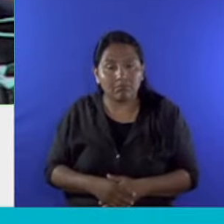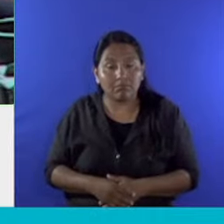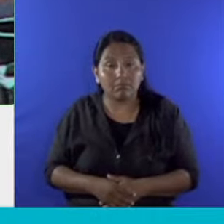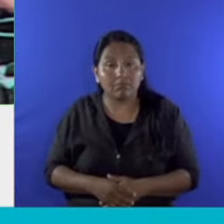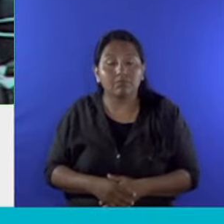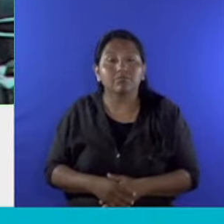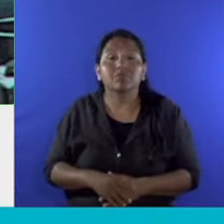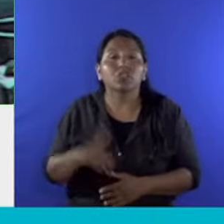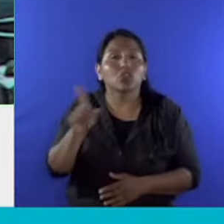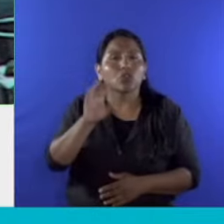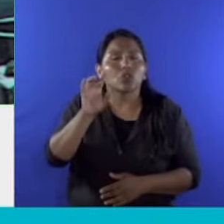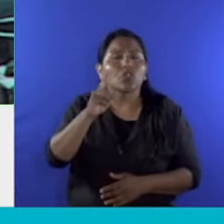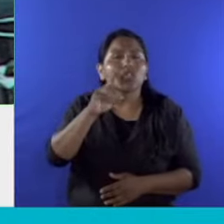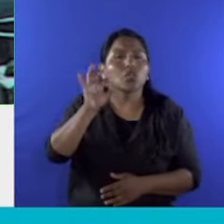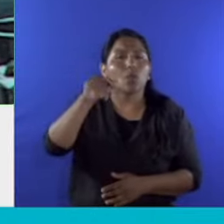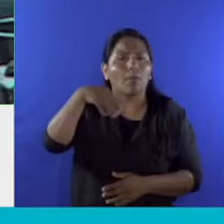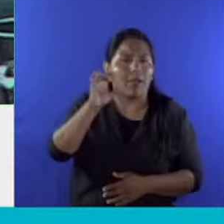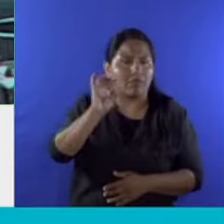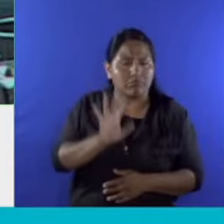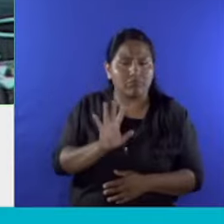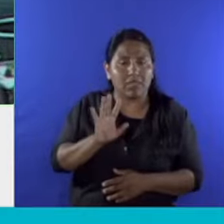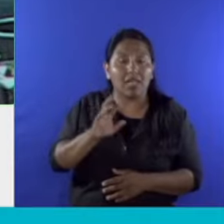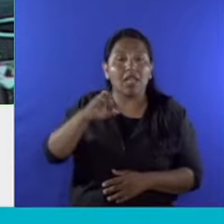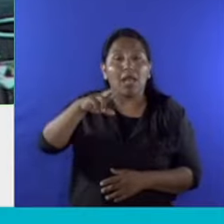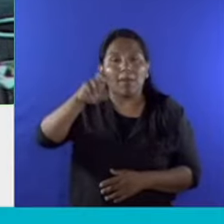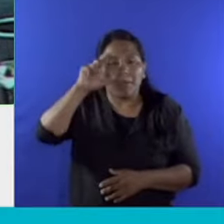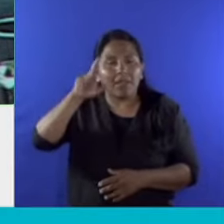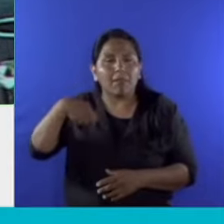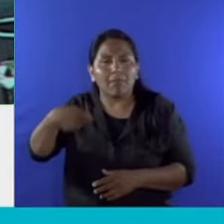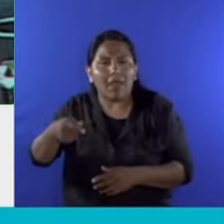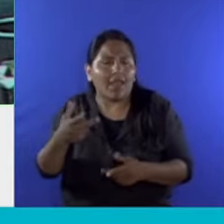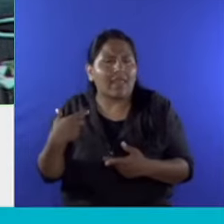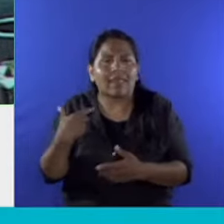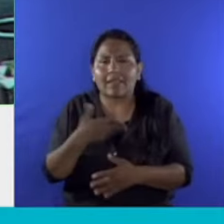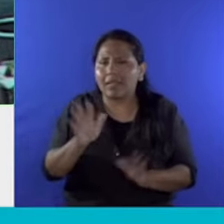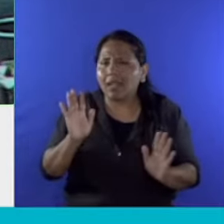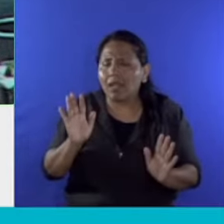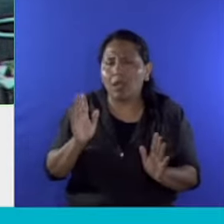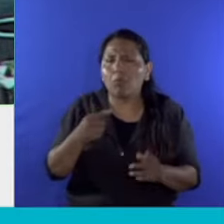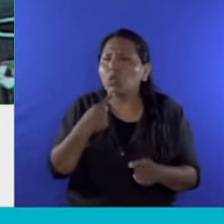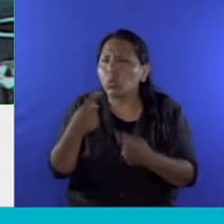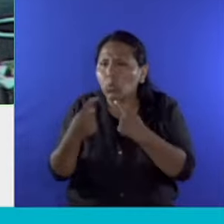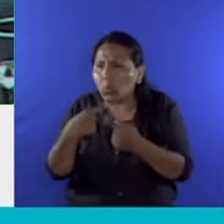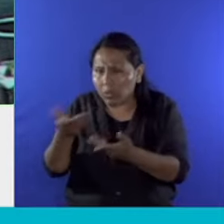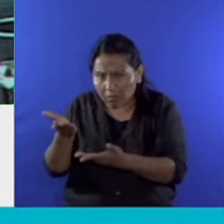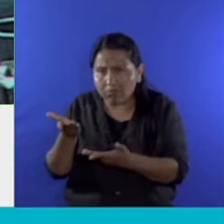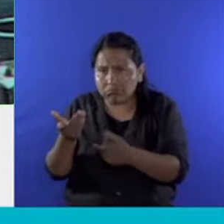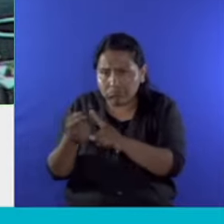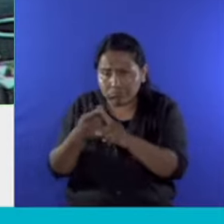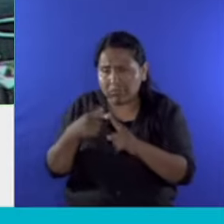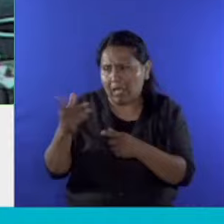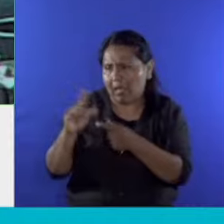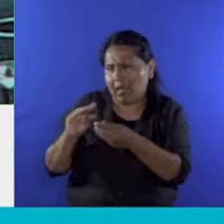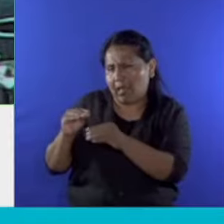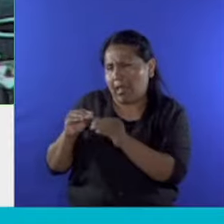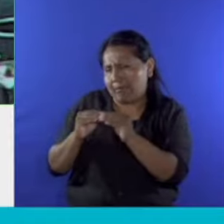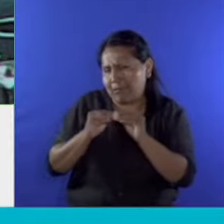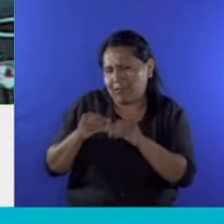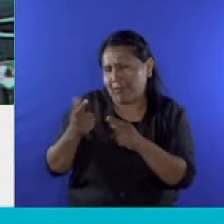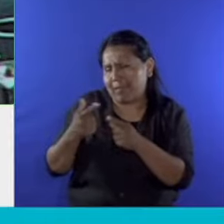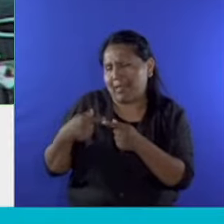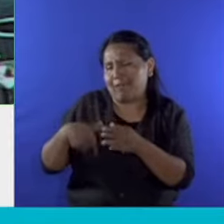Y no es solamente IOMA, las prepagas en general. Pregúntenles a las prepagas, acá debe haber varios amigos de las prepagas más